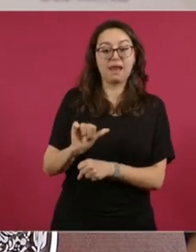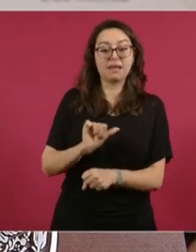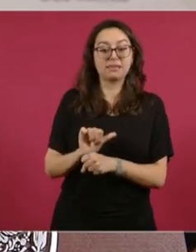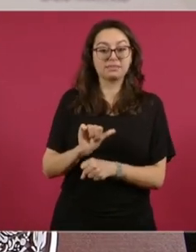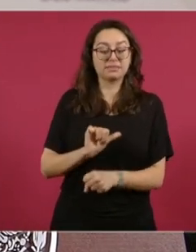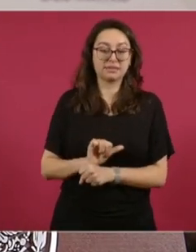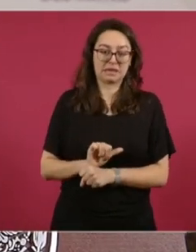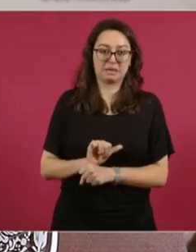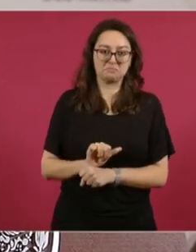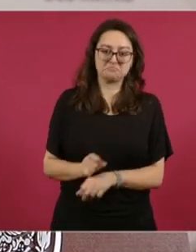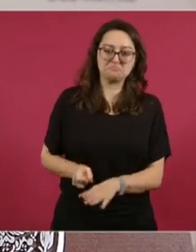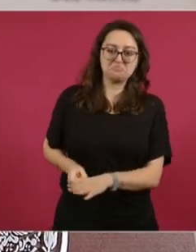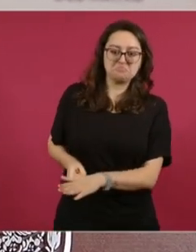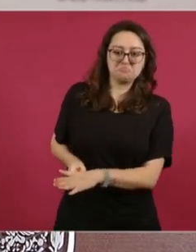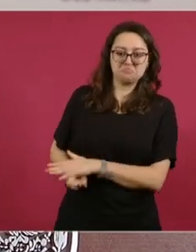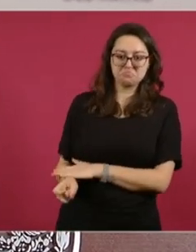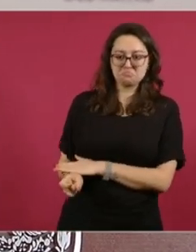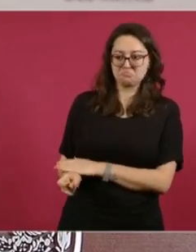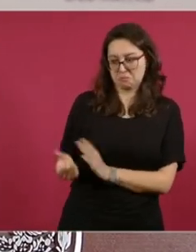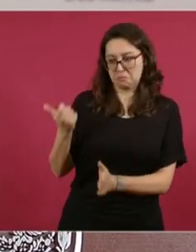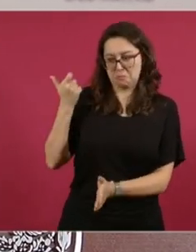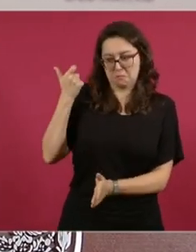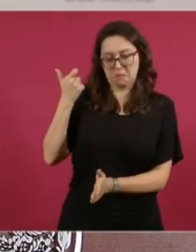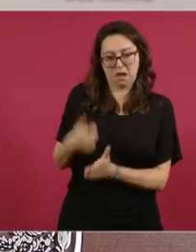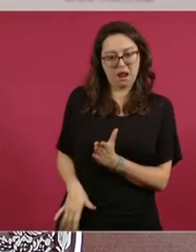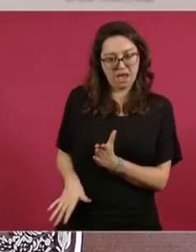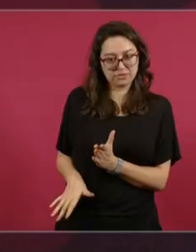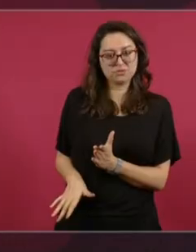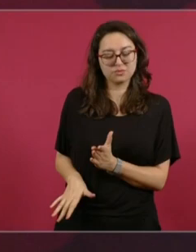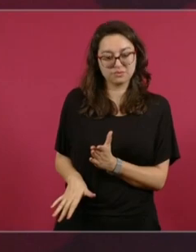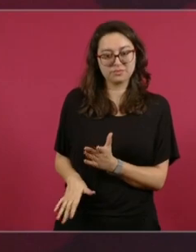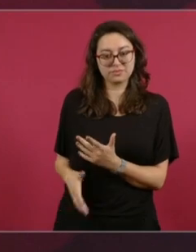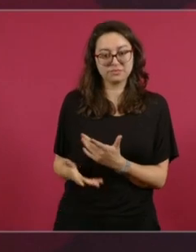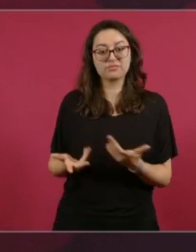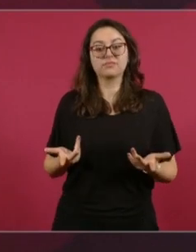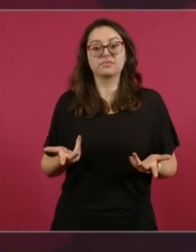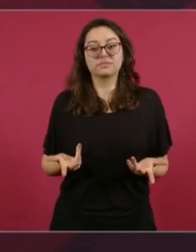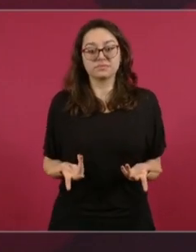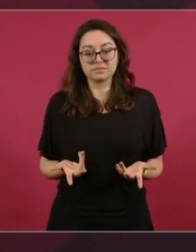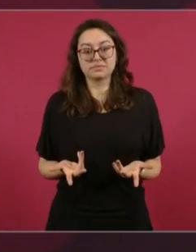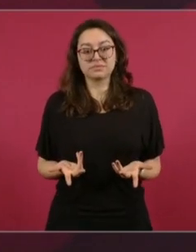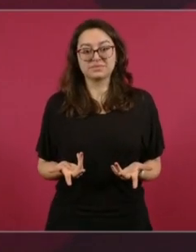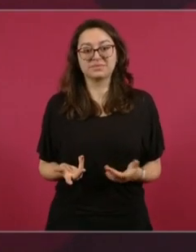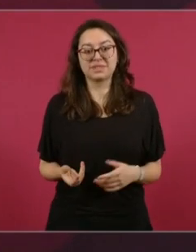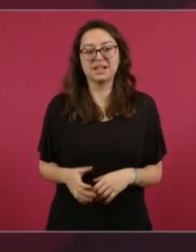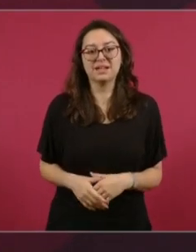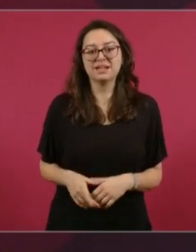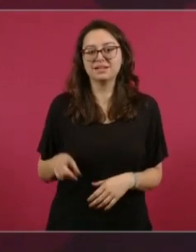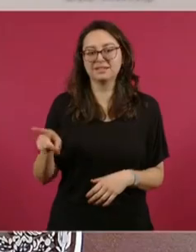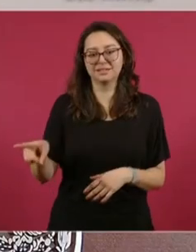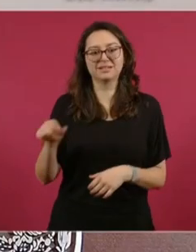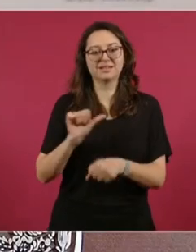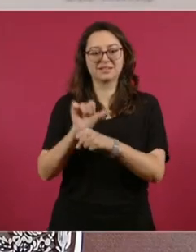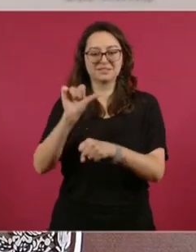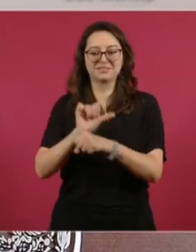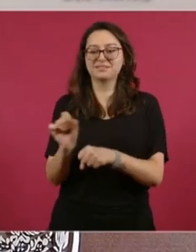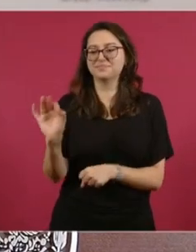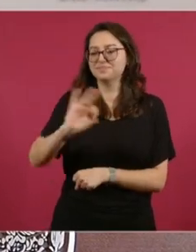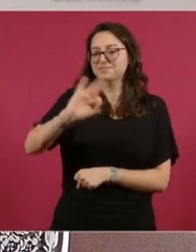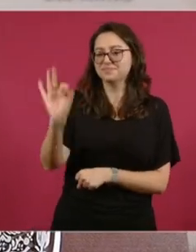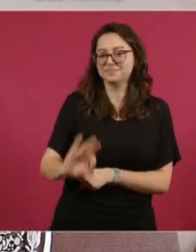de acuerdo al estudio. O sea, están al 3x1.